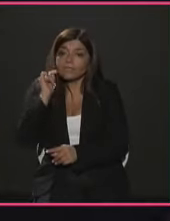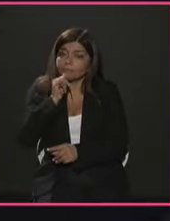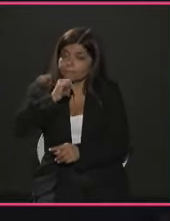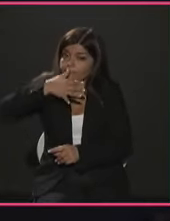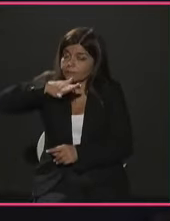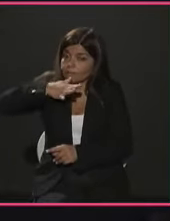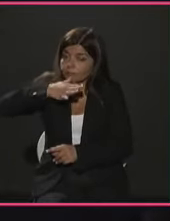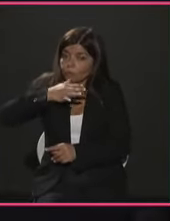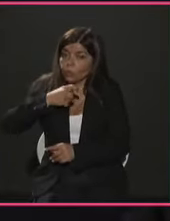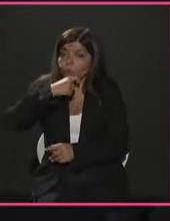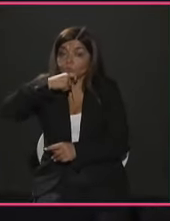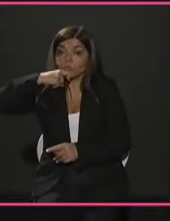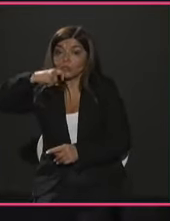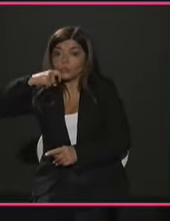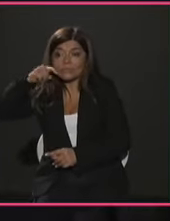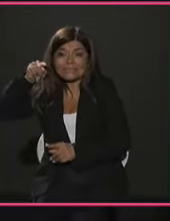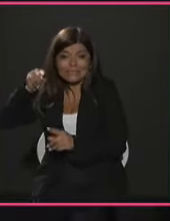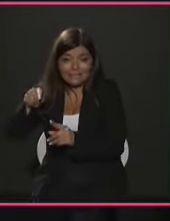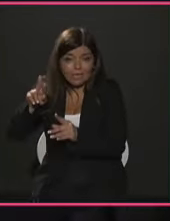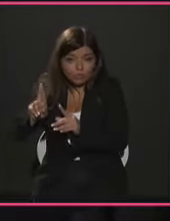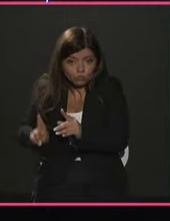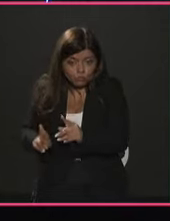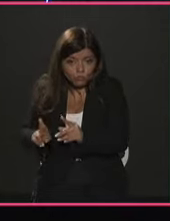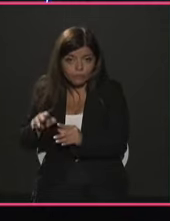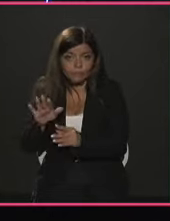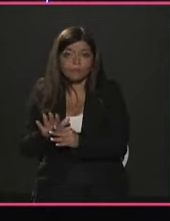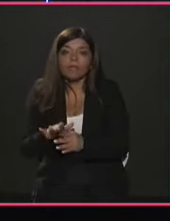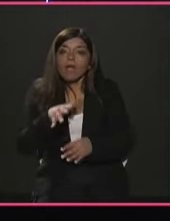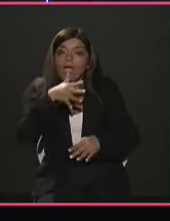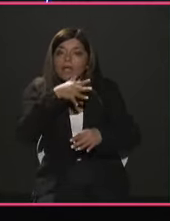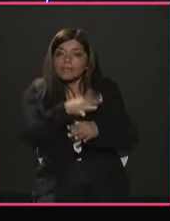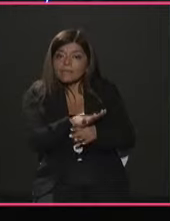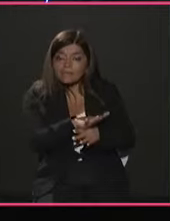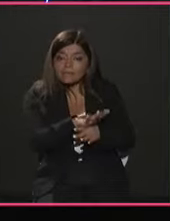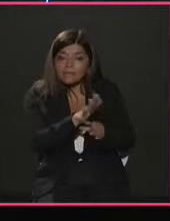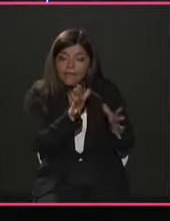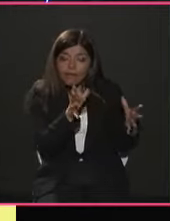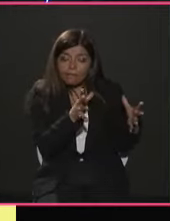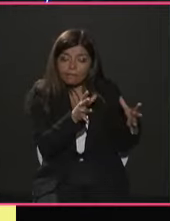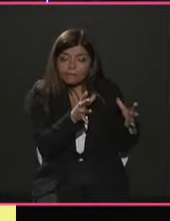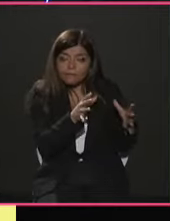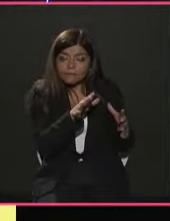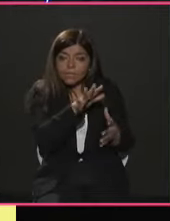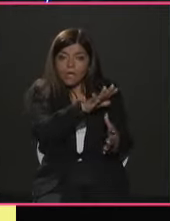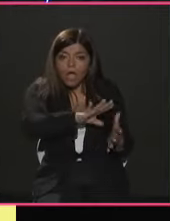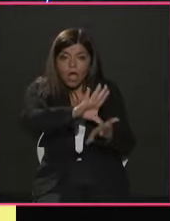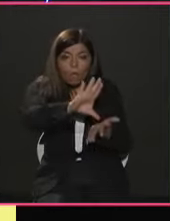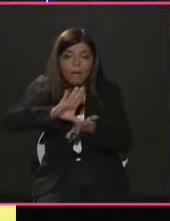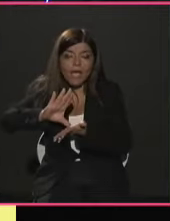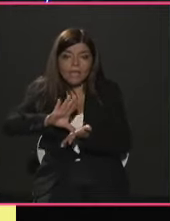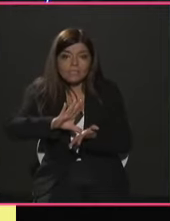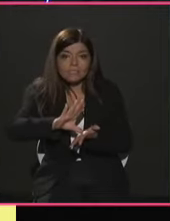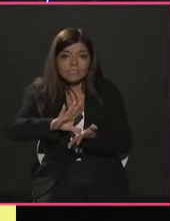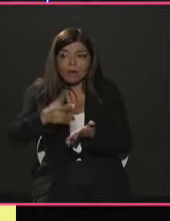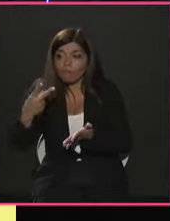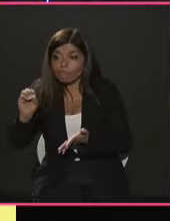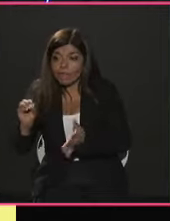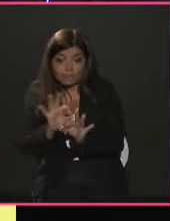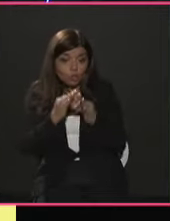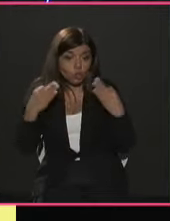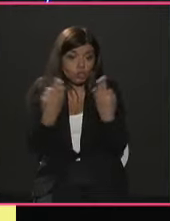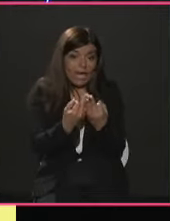de agua y tiene 15 de las 20 de los países con más